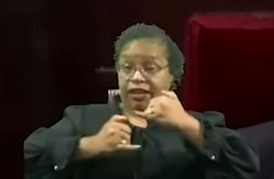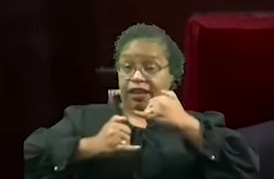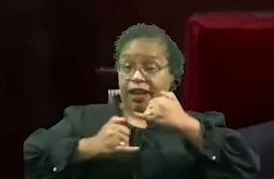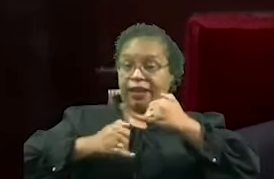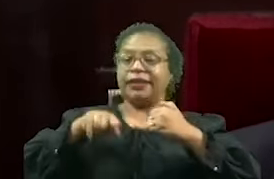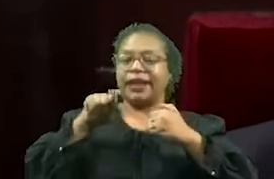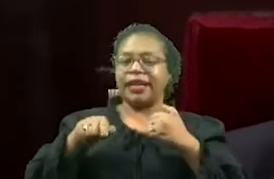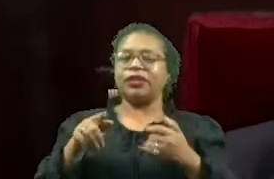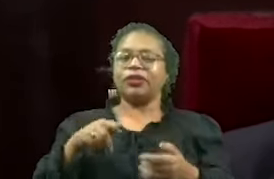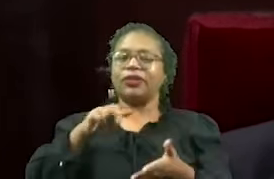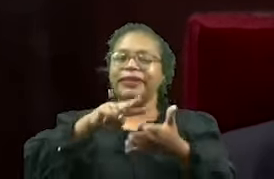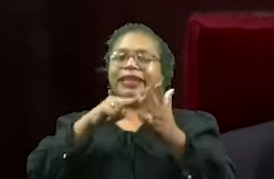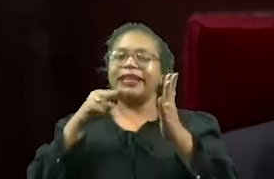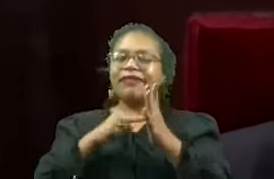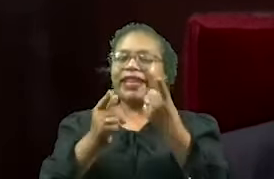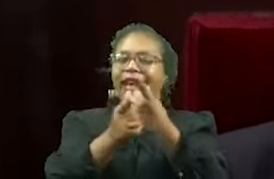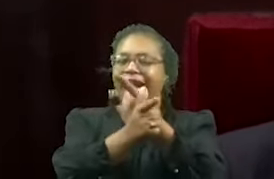poder